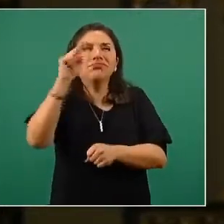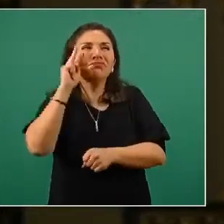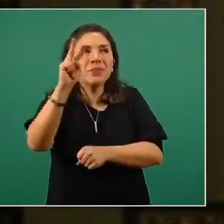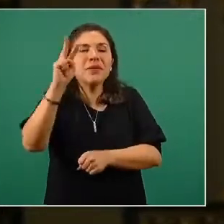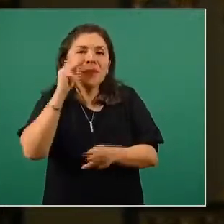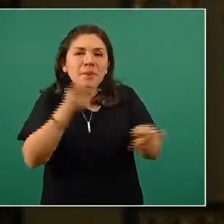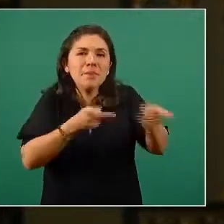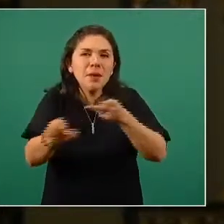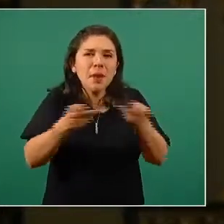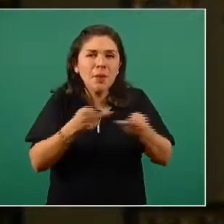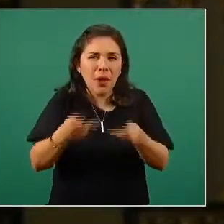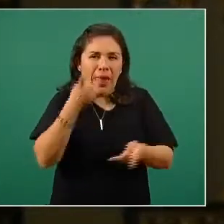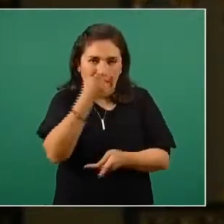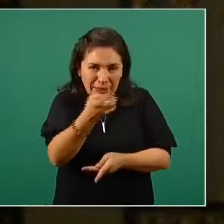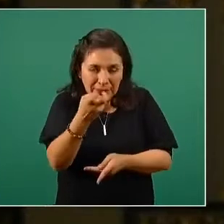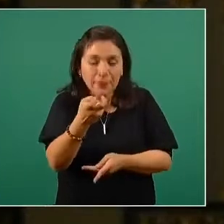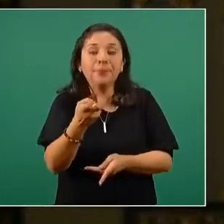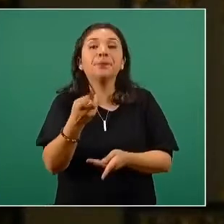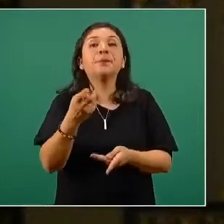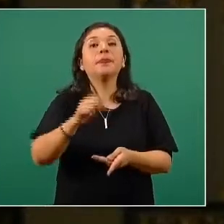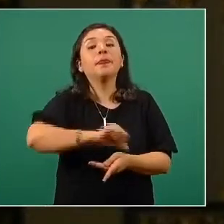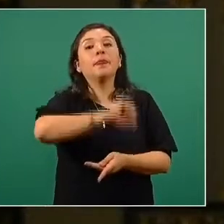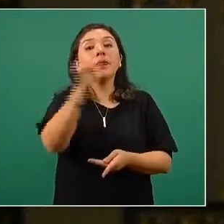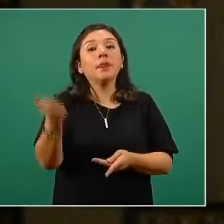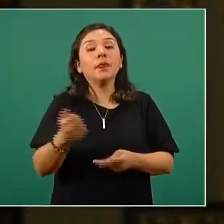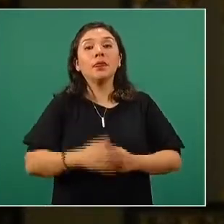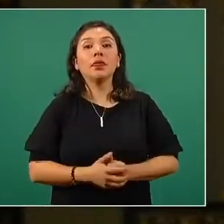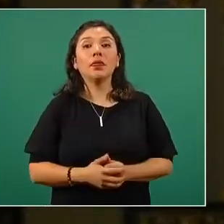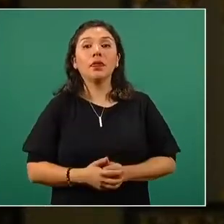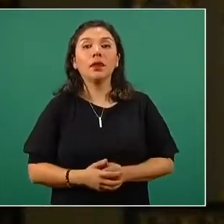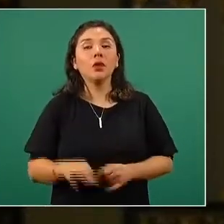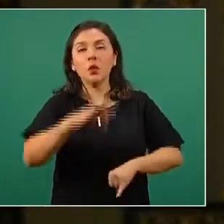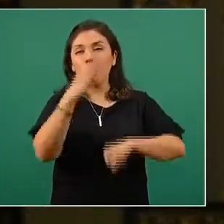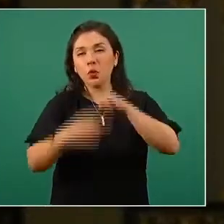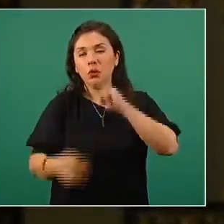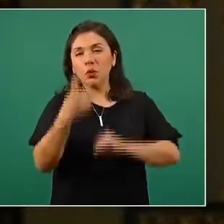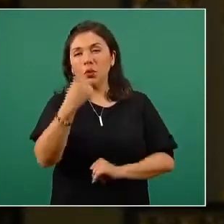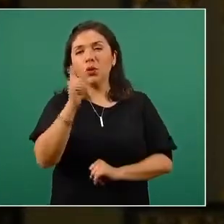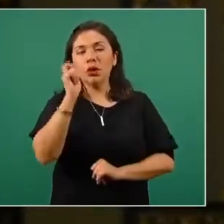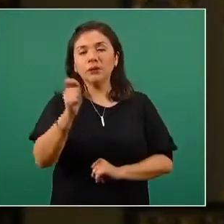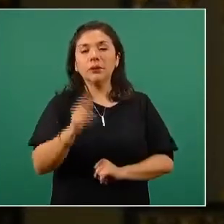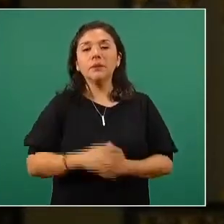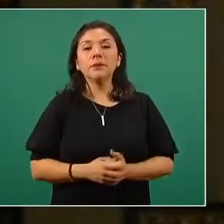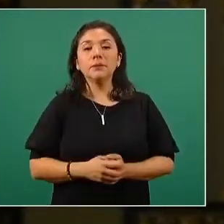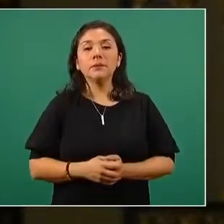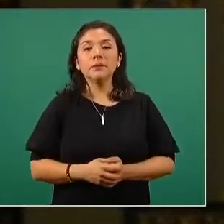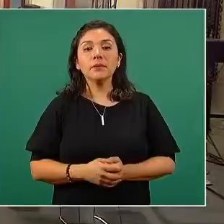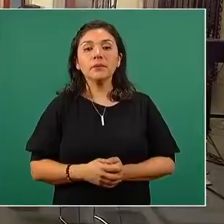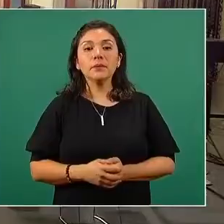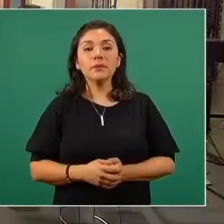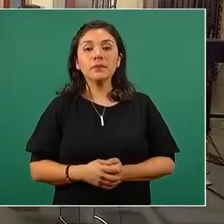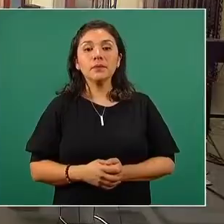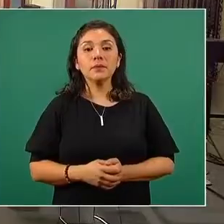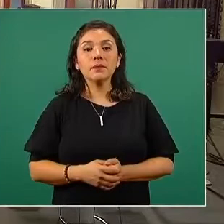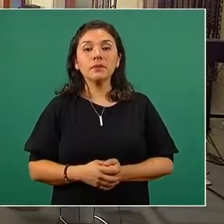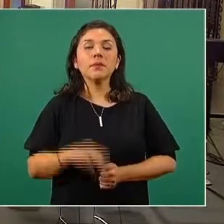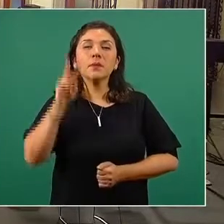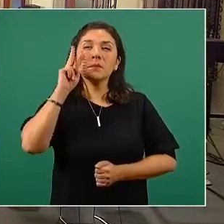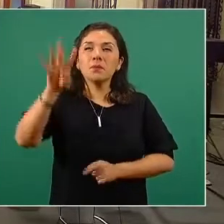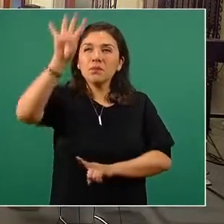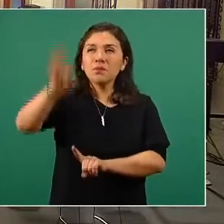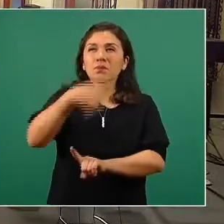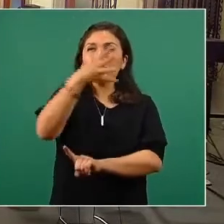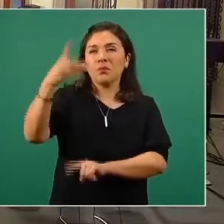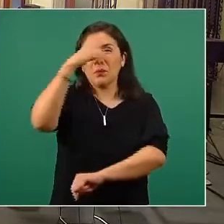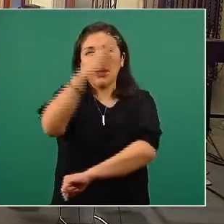está retomando. Y un último punto, en la tabla de la vacunación de los